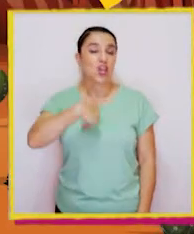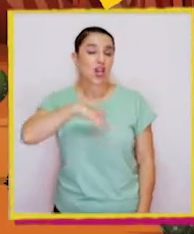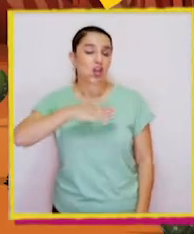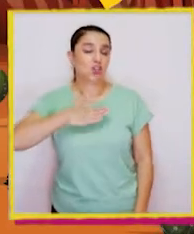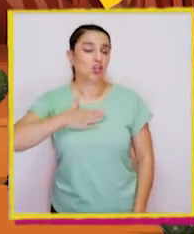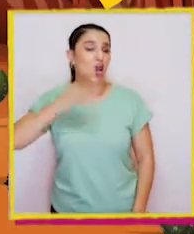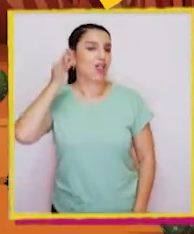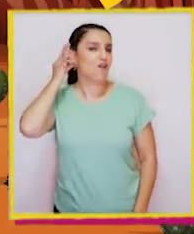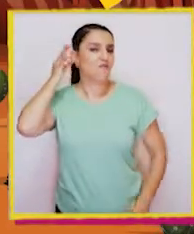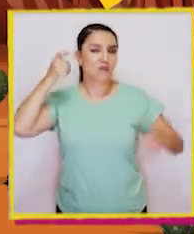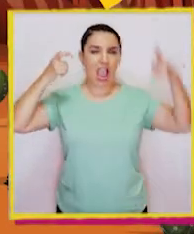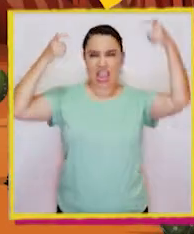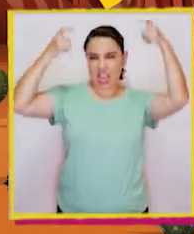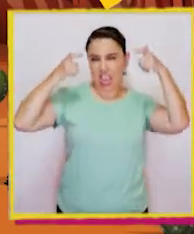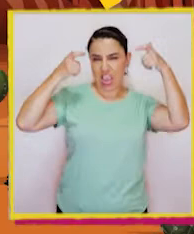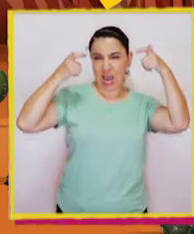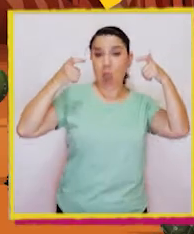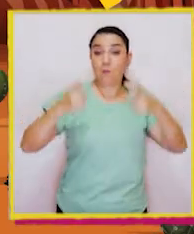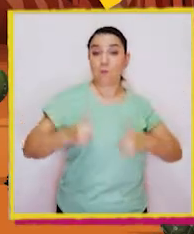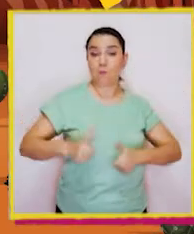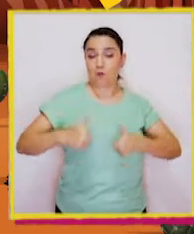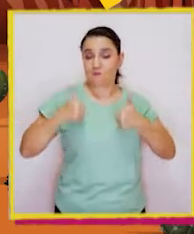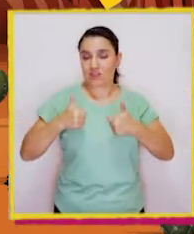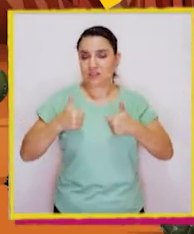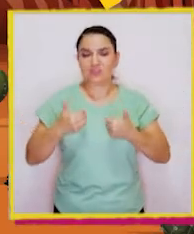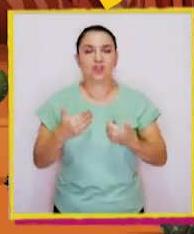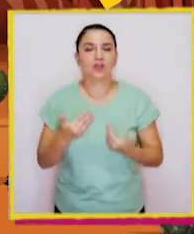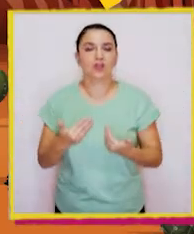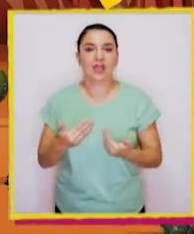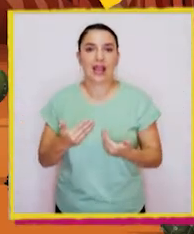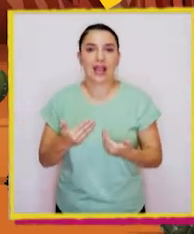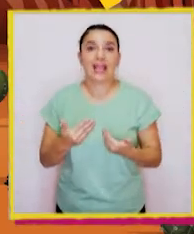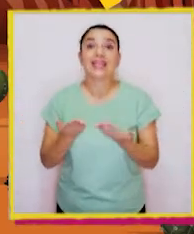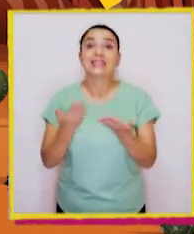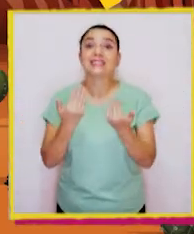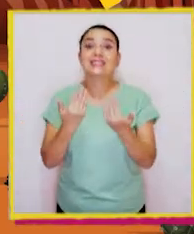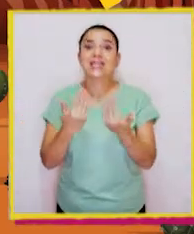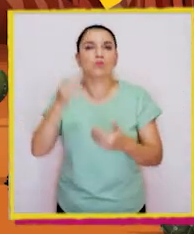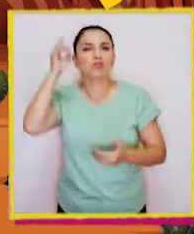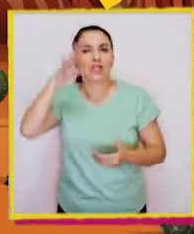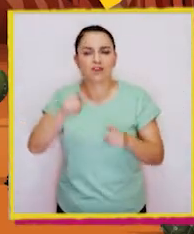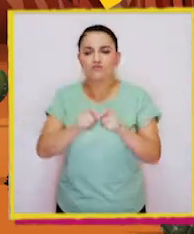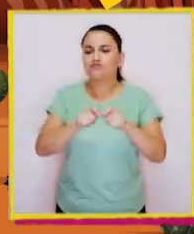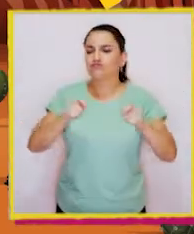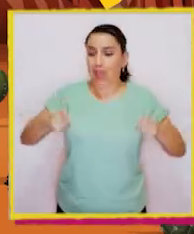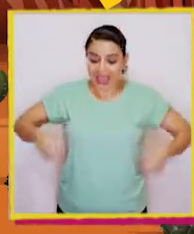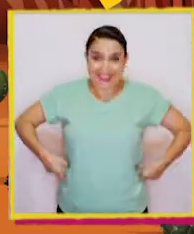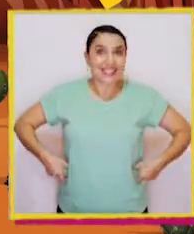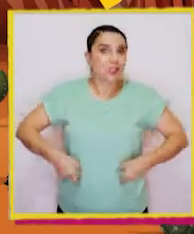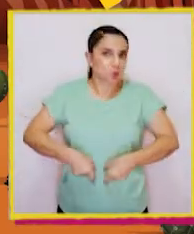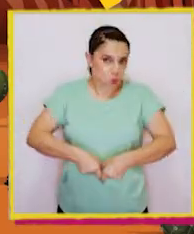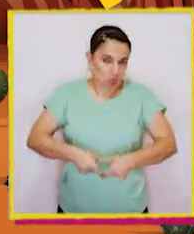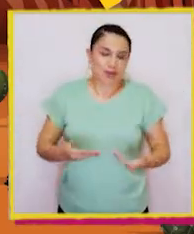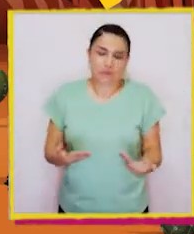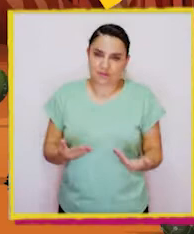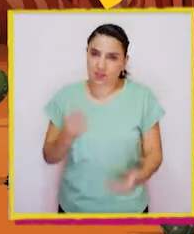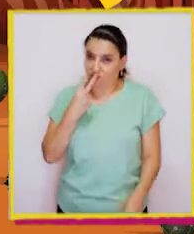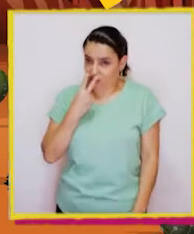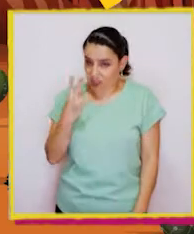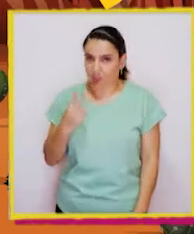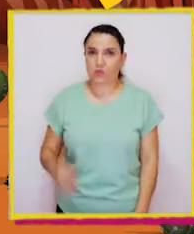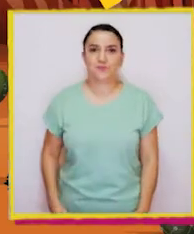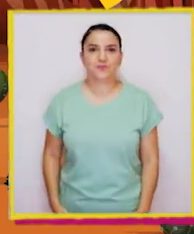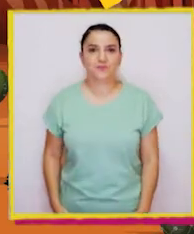Nosotras, las vaqueras profesionales, necesitamos medir el largo de nuestros cinturones para que nos queden bien. Entonces, veamos con